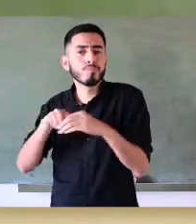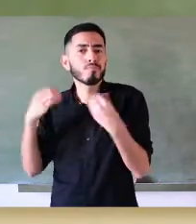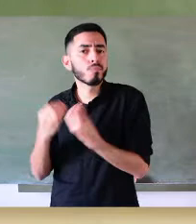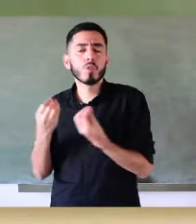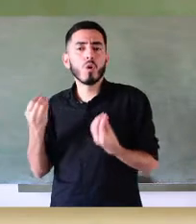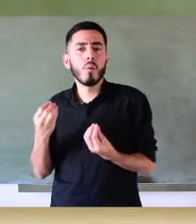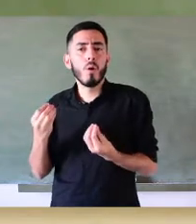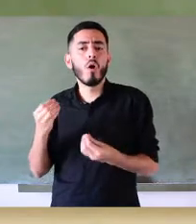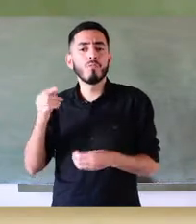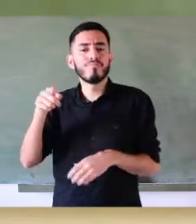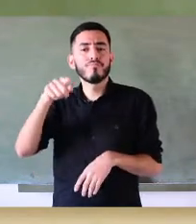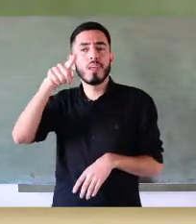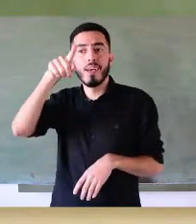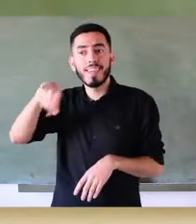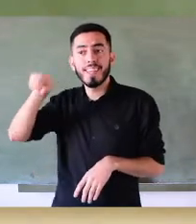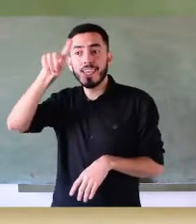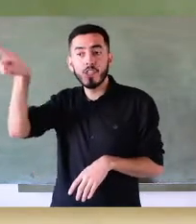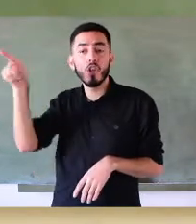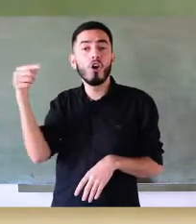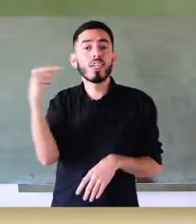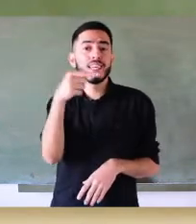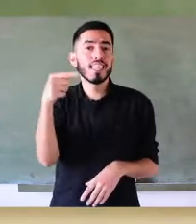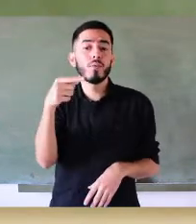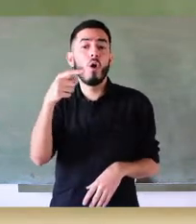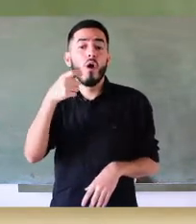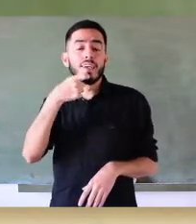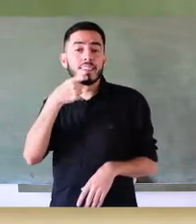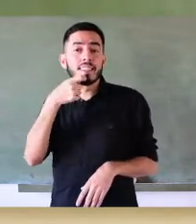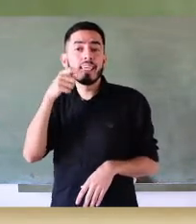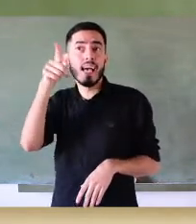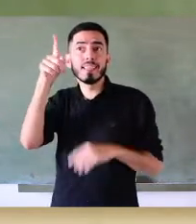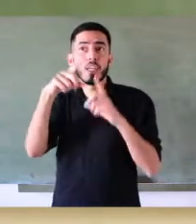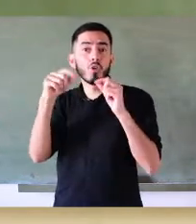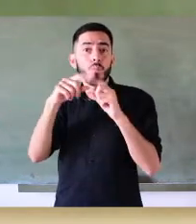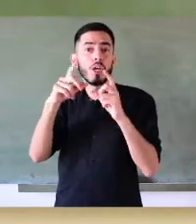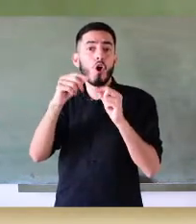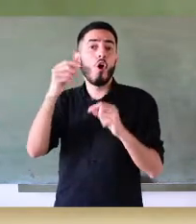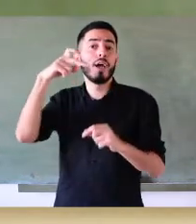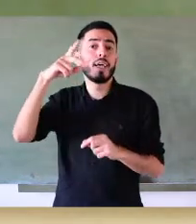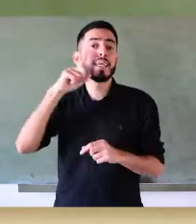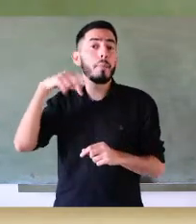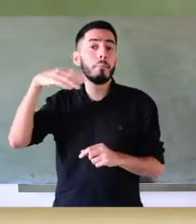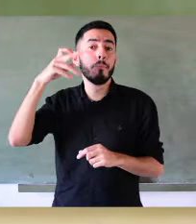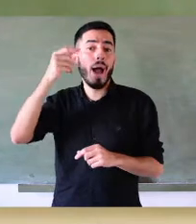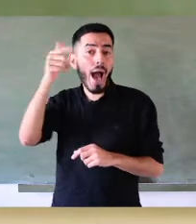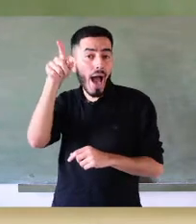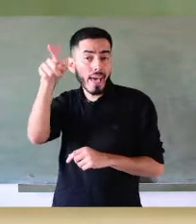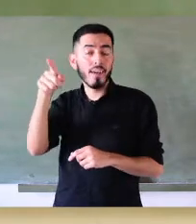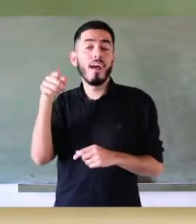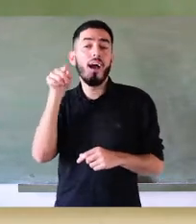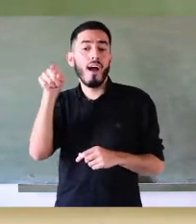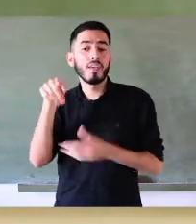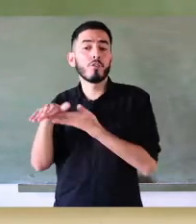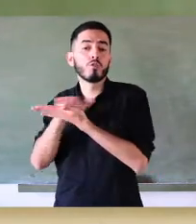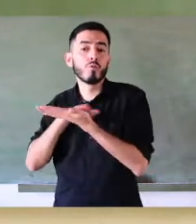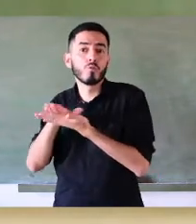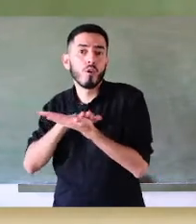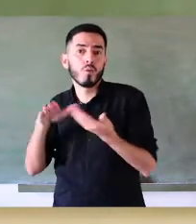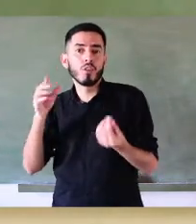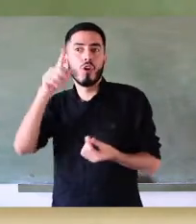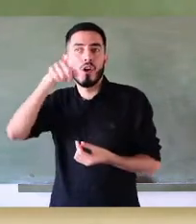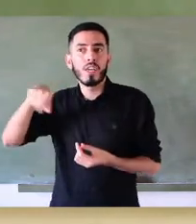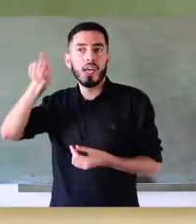raíces con radicando negativo cuando el índice era impar. En este caso, resolvemos raíz cúbica de